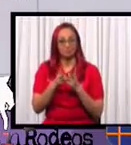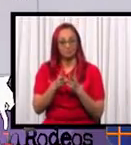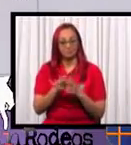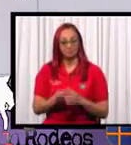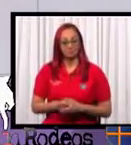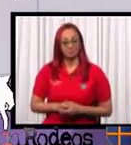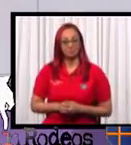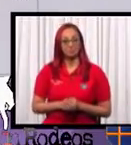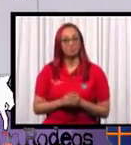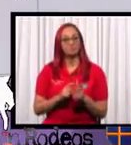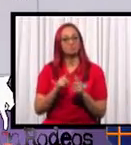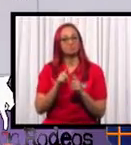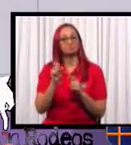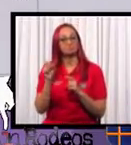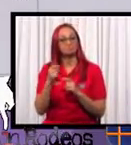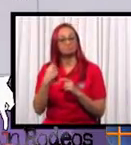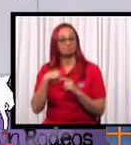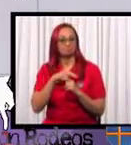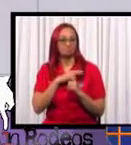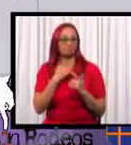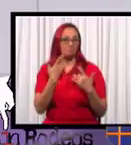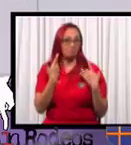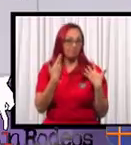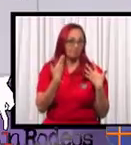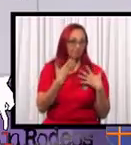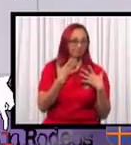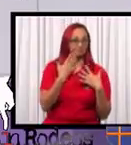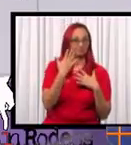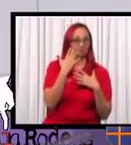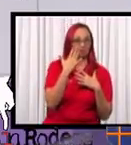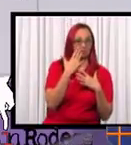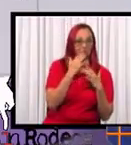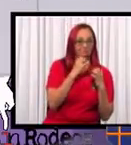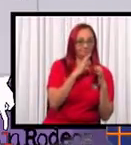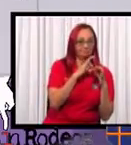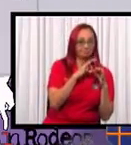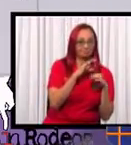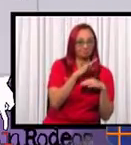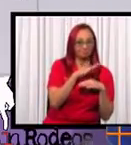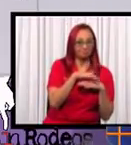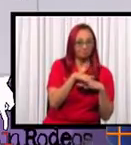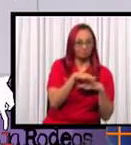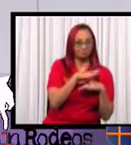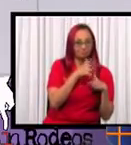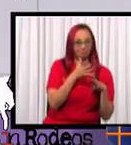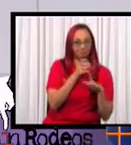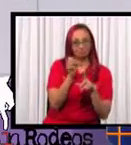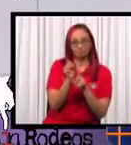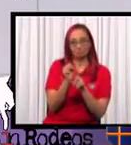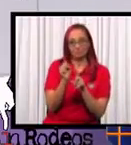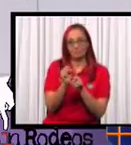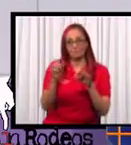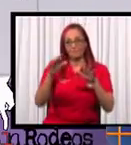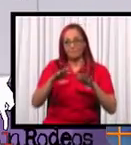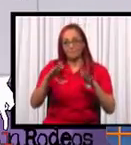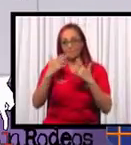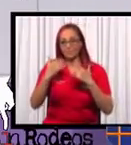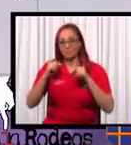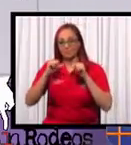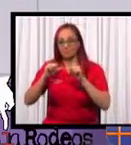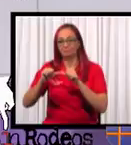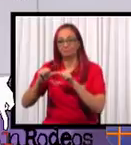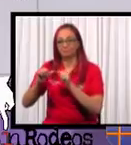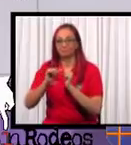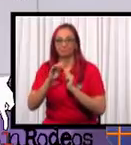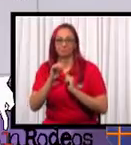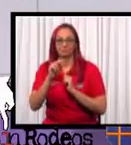sí, nosotros hemos estado muy preocupados con respecto a las condiciones climatológicas que han venido imperando, y Conarroz sí